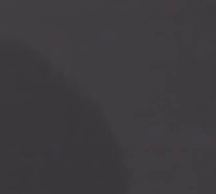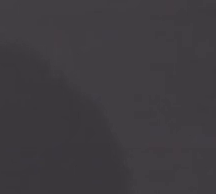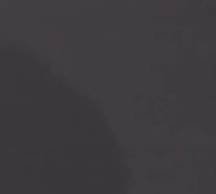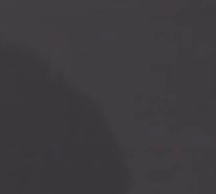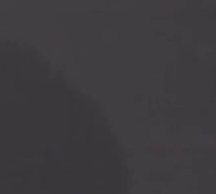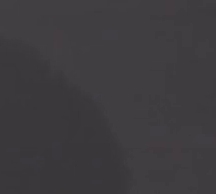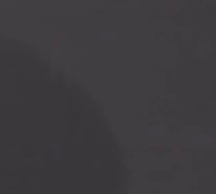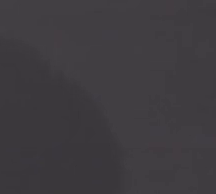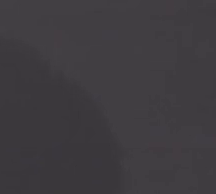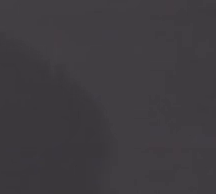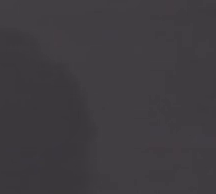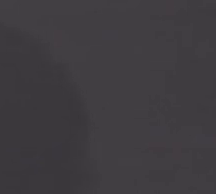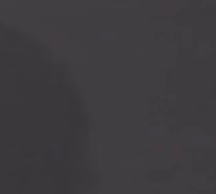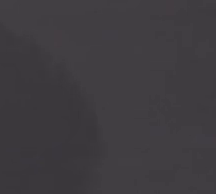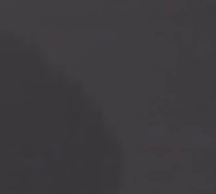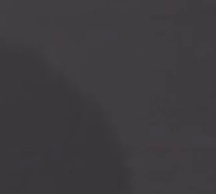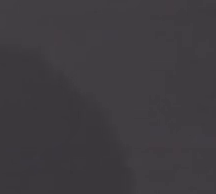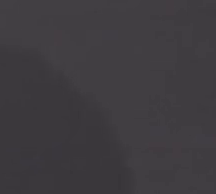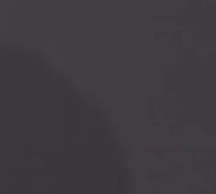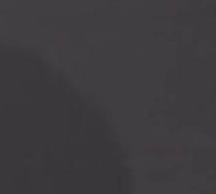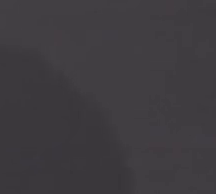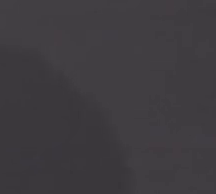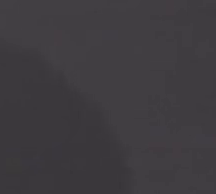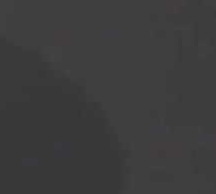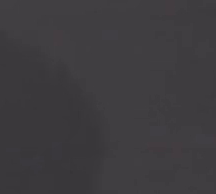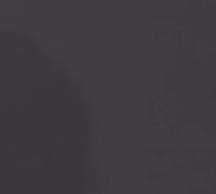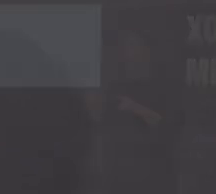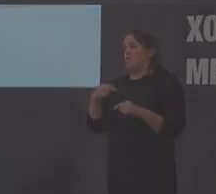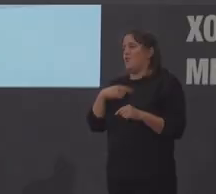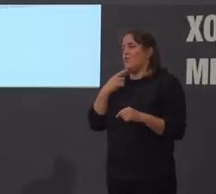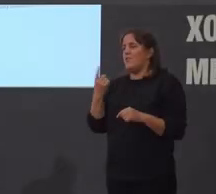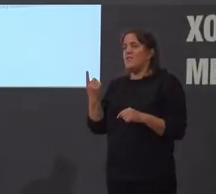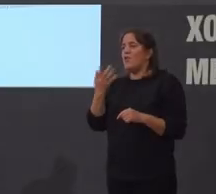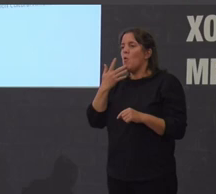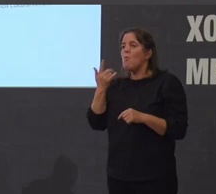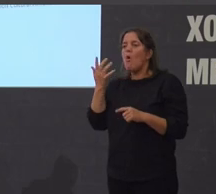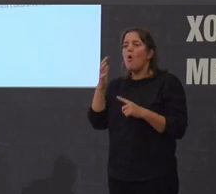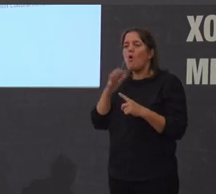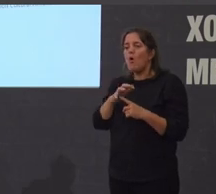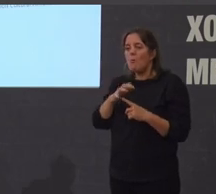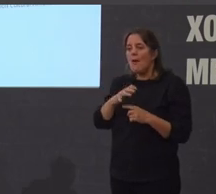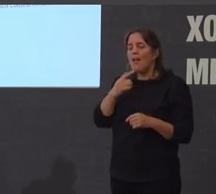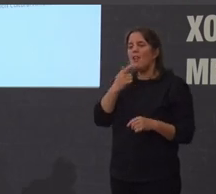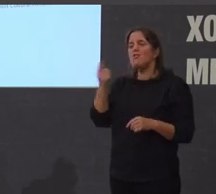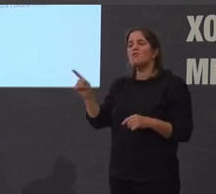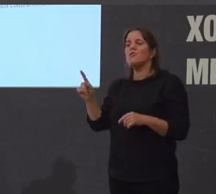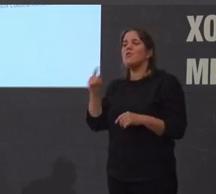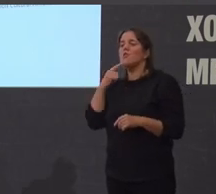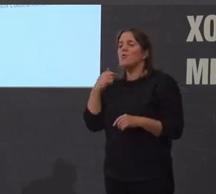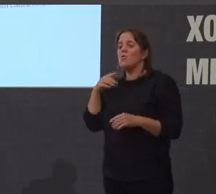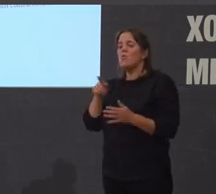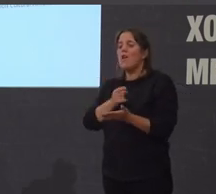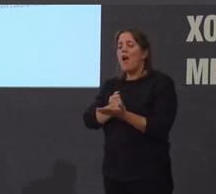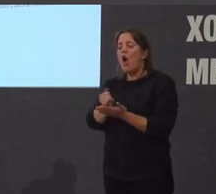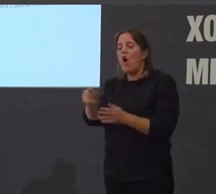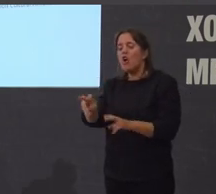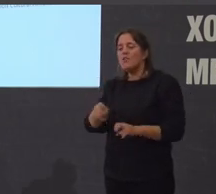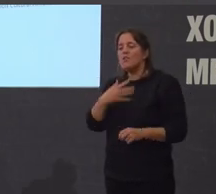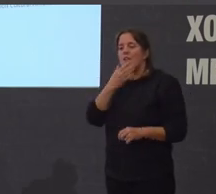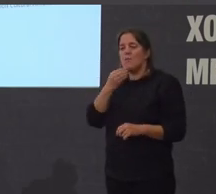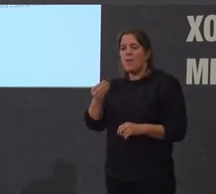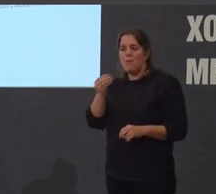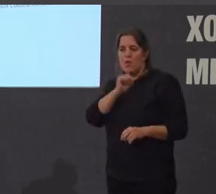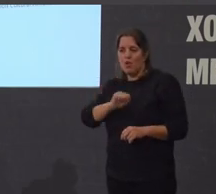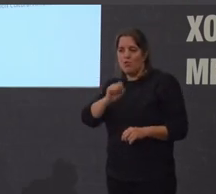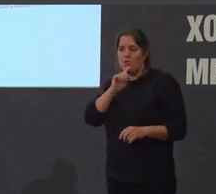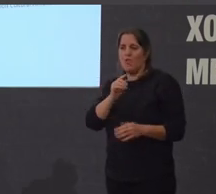sabe mucho de moitas cousas cotillas cogomelos como tiene una aorta hermosa y bien cuidada productiva